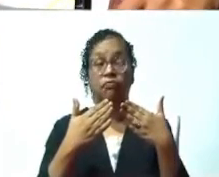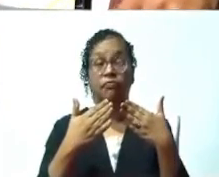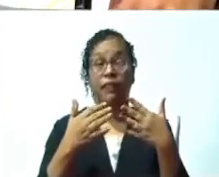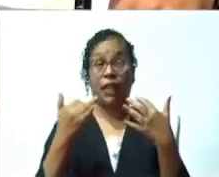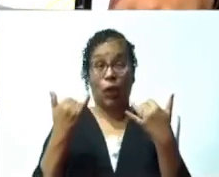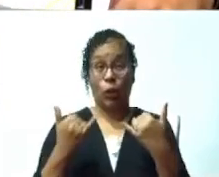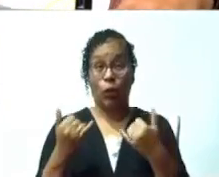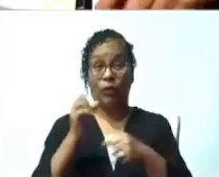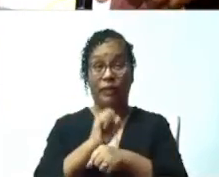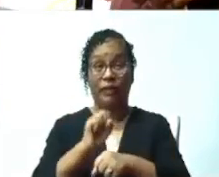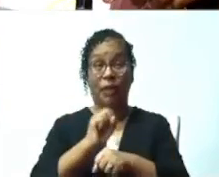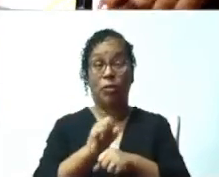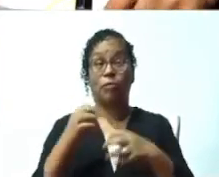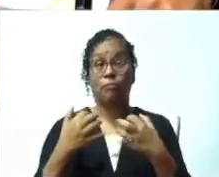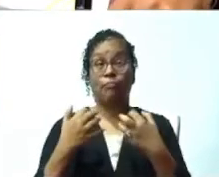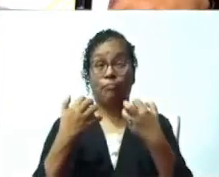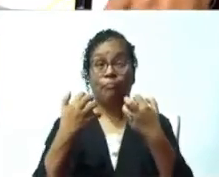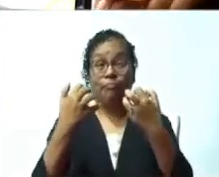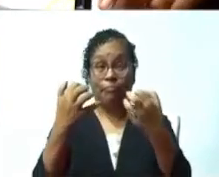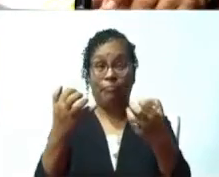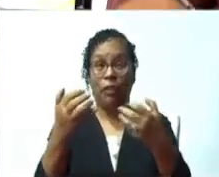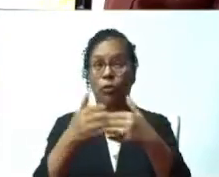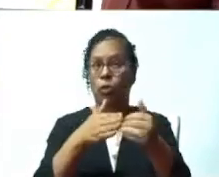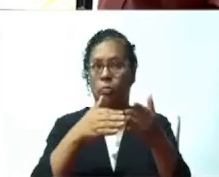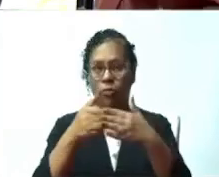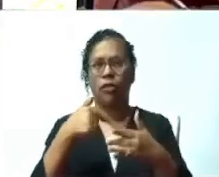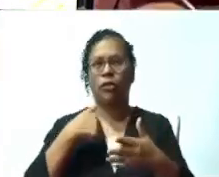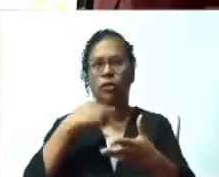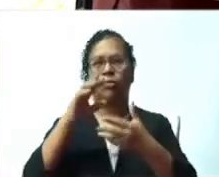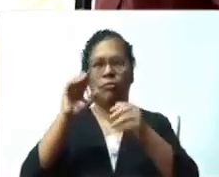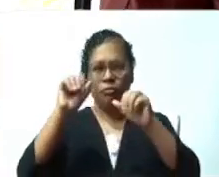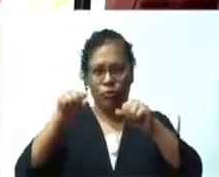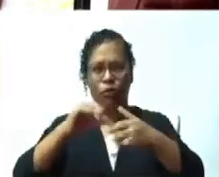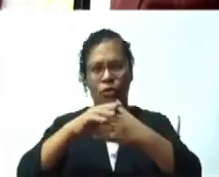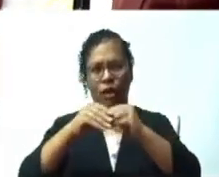larga me haya permitido decir esta palabra. Muchas gracias. Gracias.